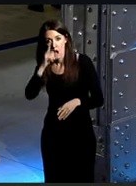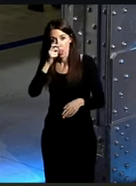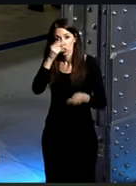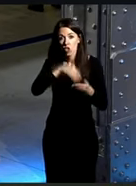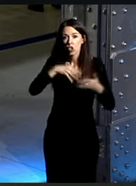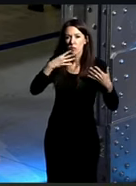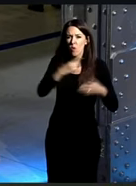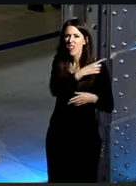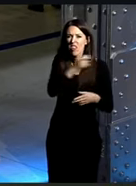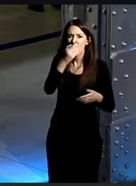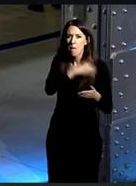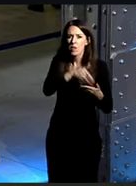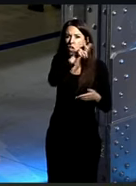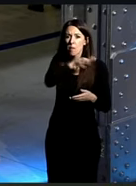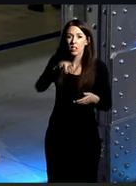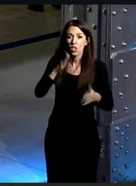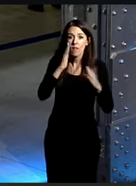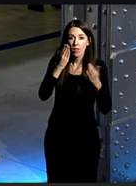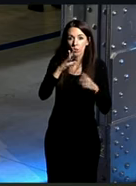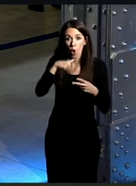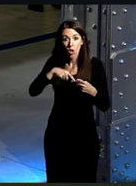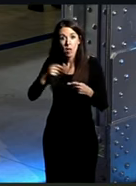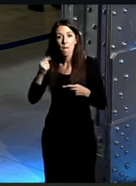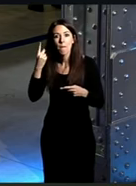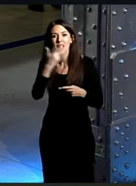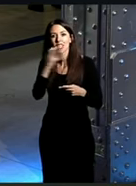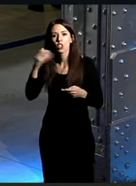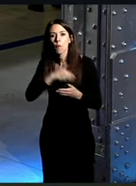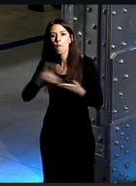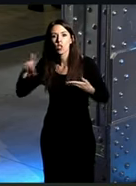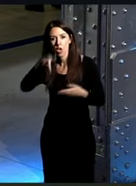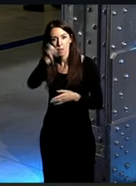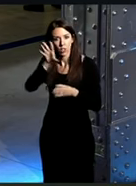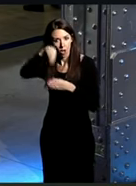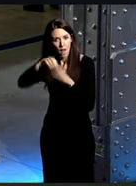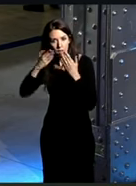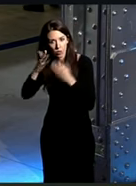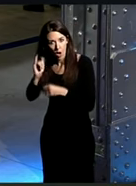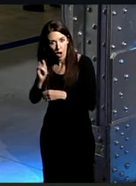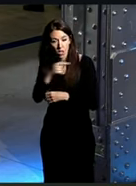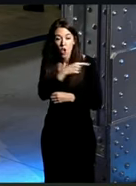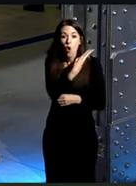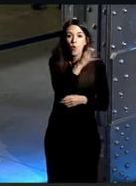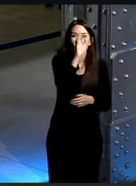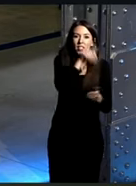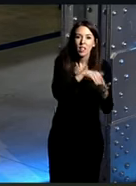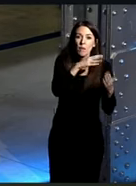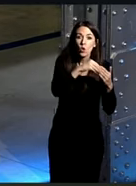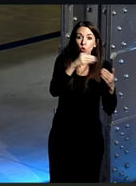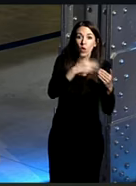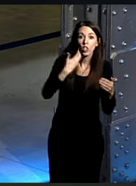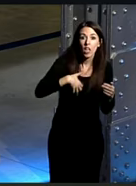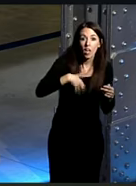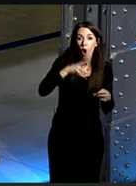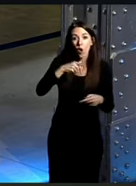100 millones de personas en Facebook. Hoy hay 1.500 millones. En ese momento había 40.000 usuarios de Facebook en Argentina.